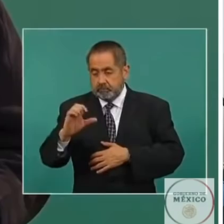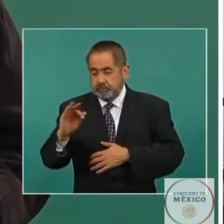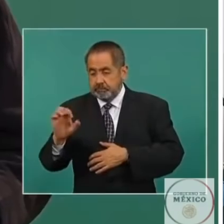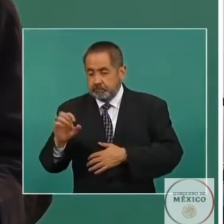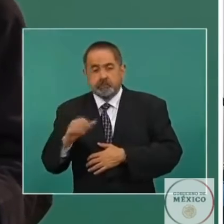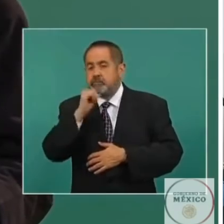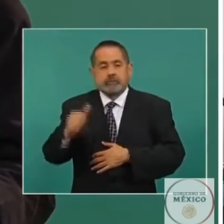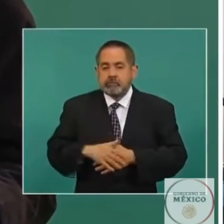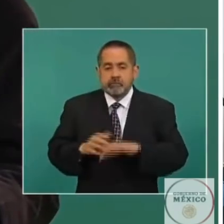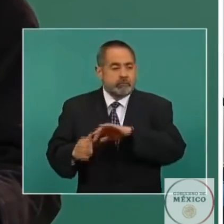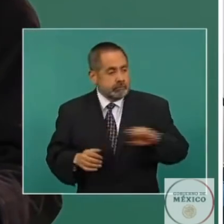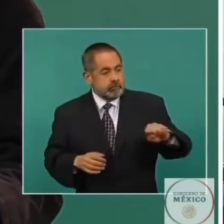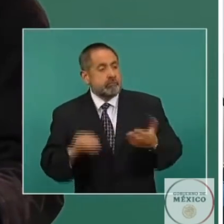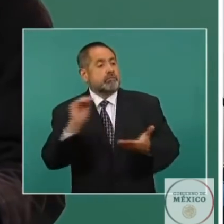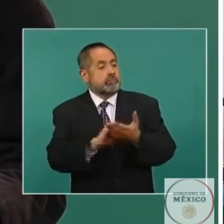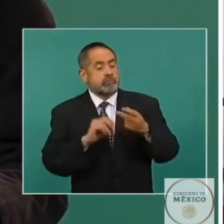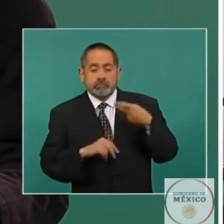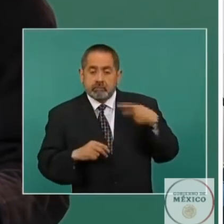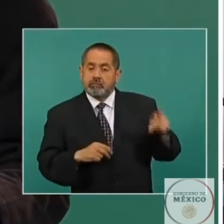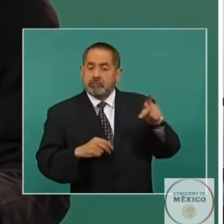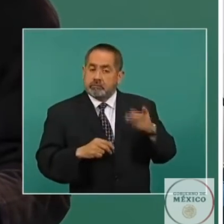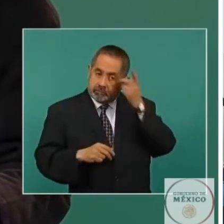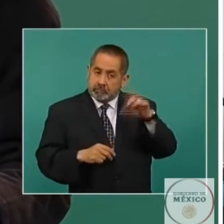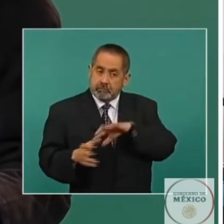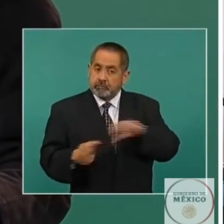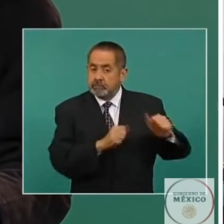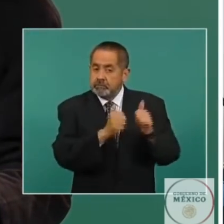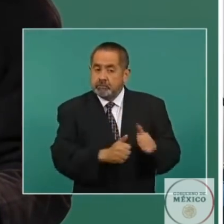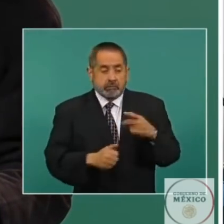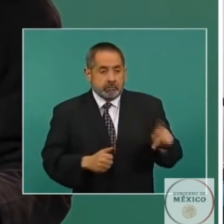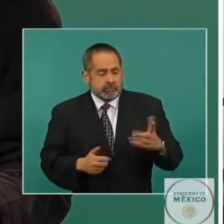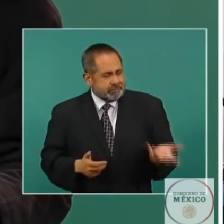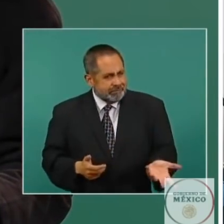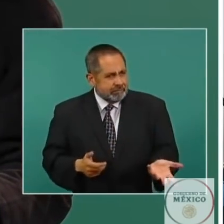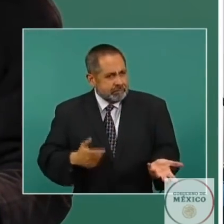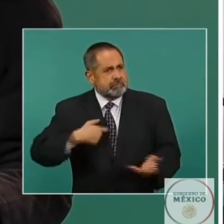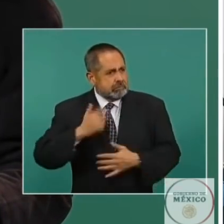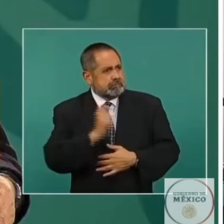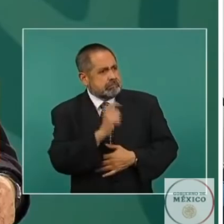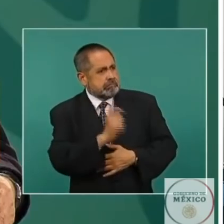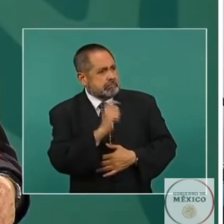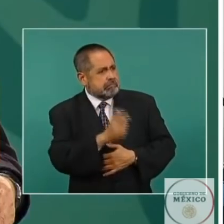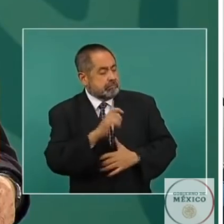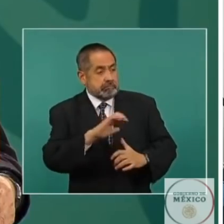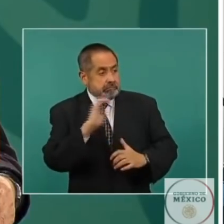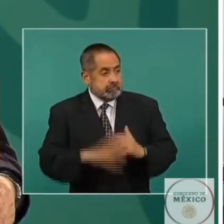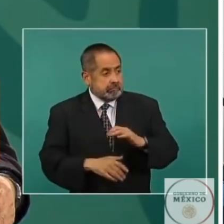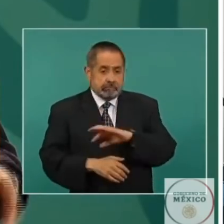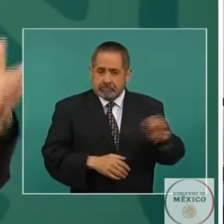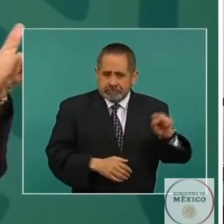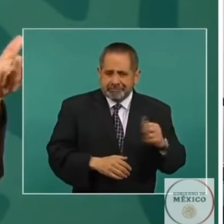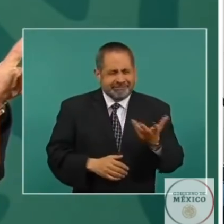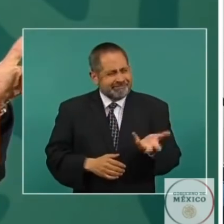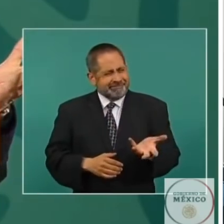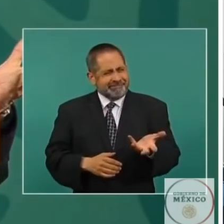funcionarios públicos. Seguramente estaba pasando lo mismo en Estados Unidos, sobornos a funcionarios.